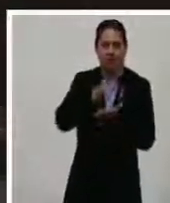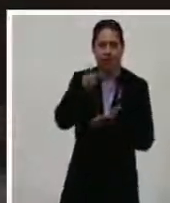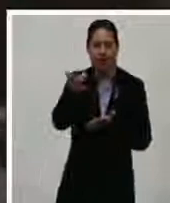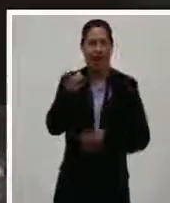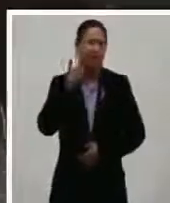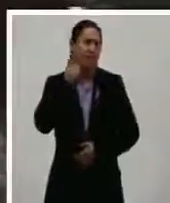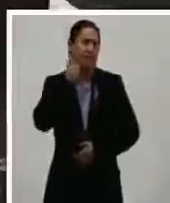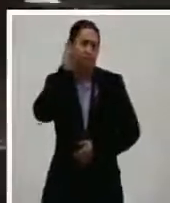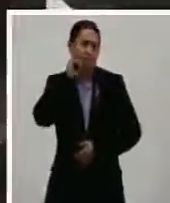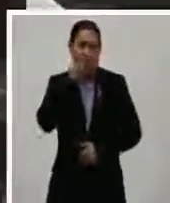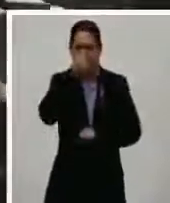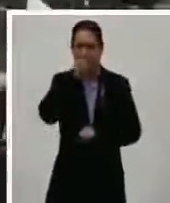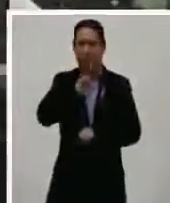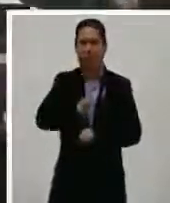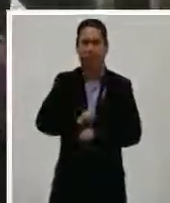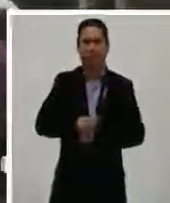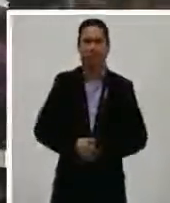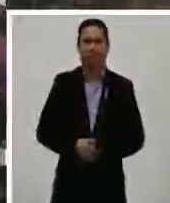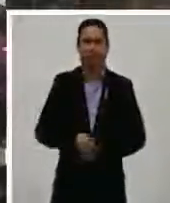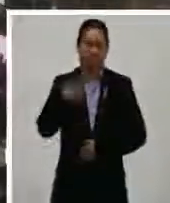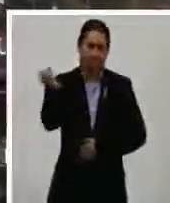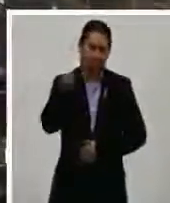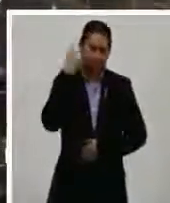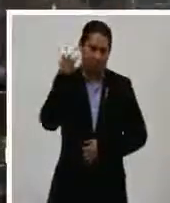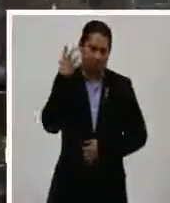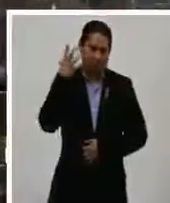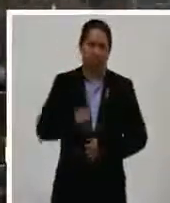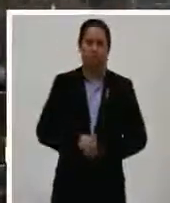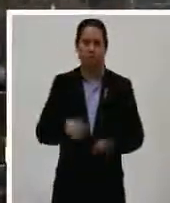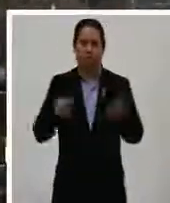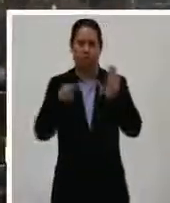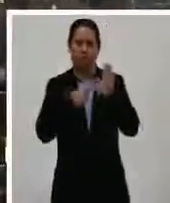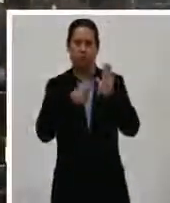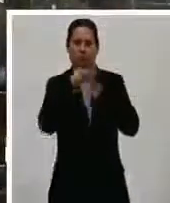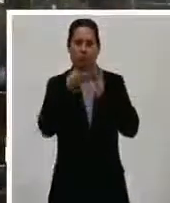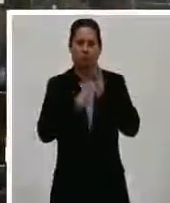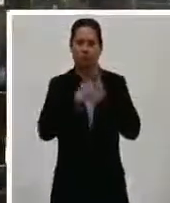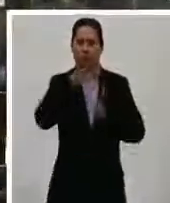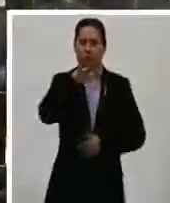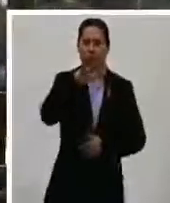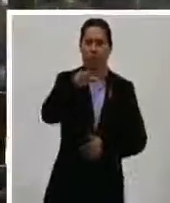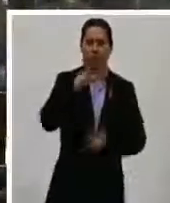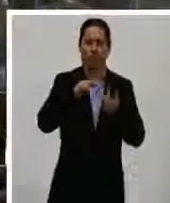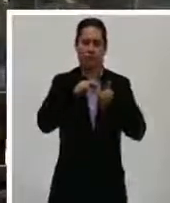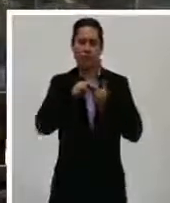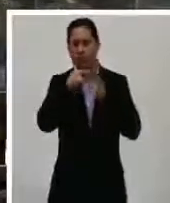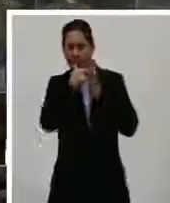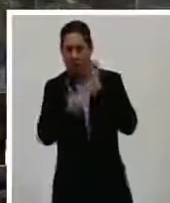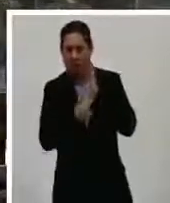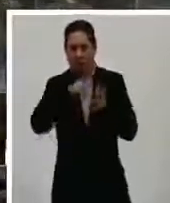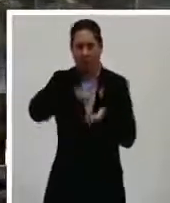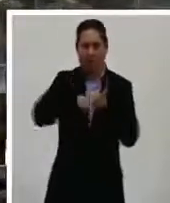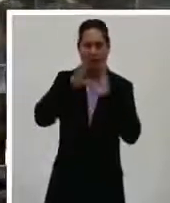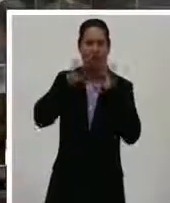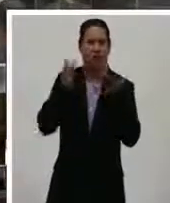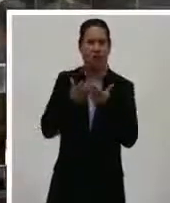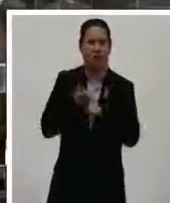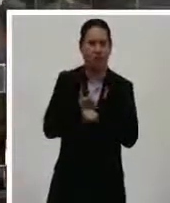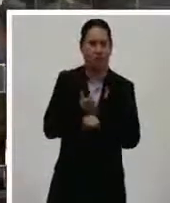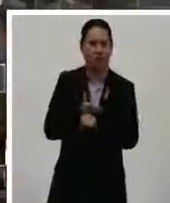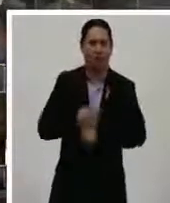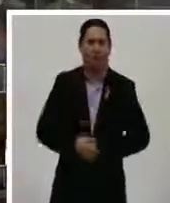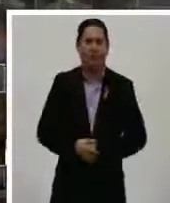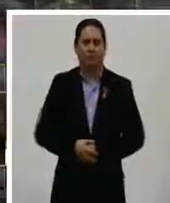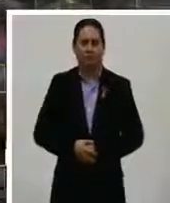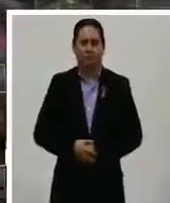diputada secretaria honorable asamblea con fundamento en artículo 18 reglamento interior de este honorable congreso del